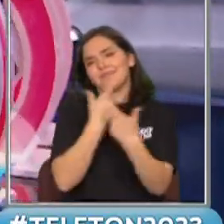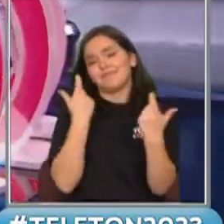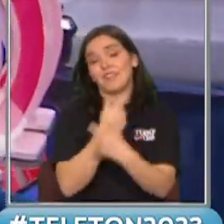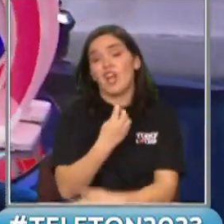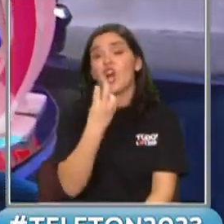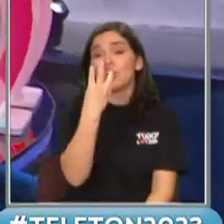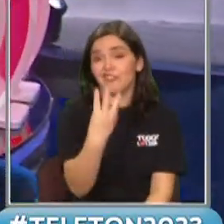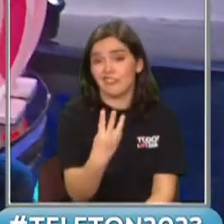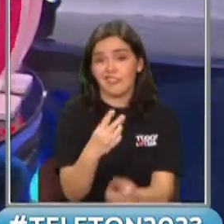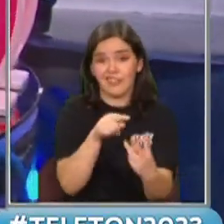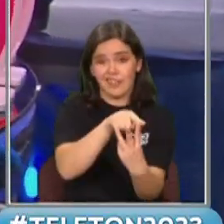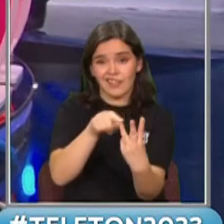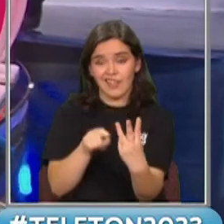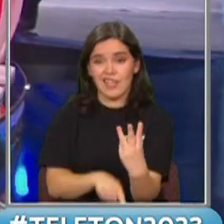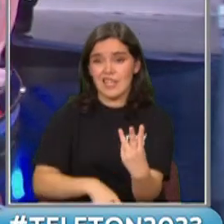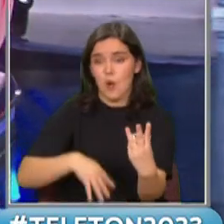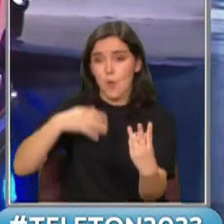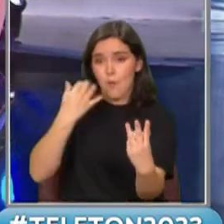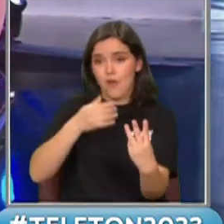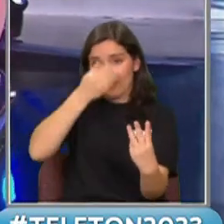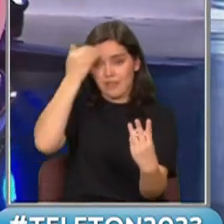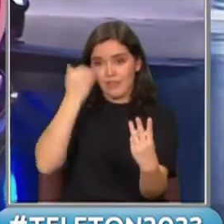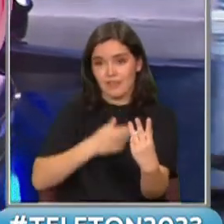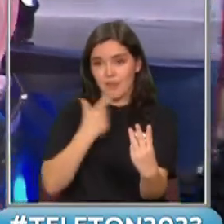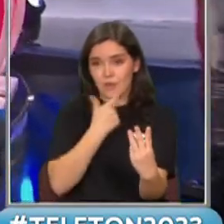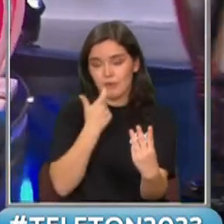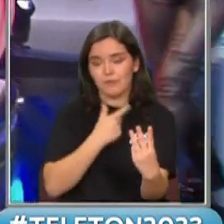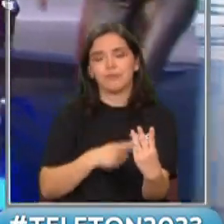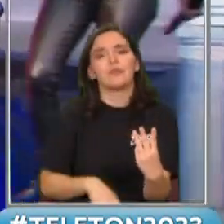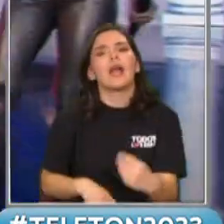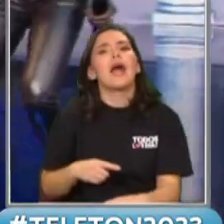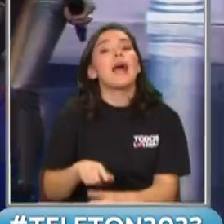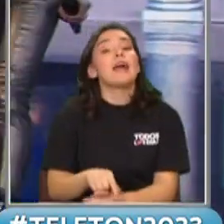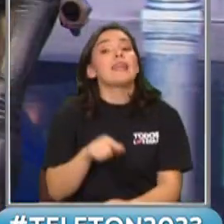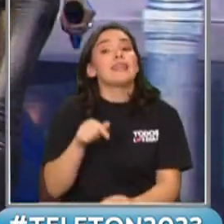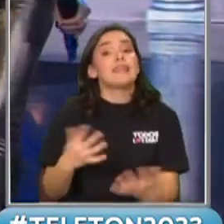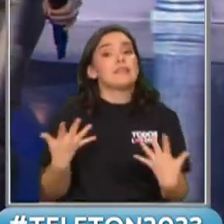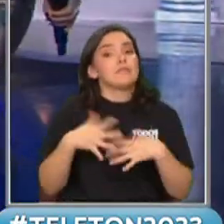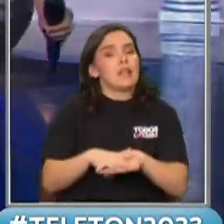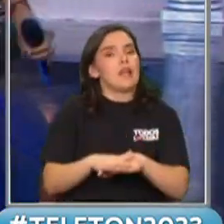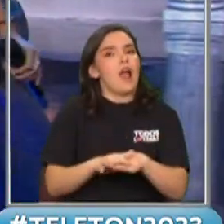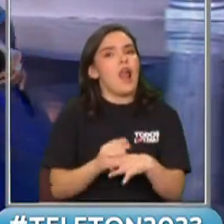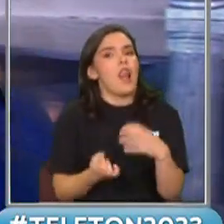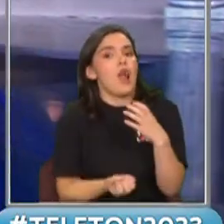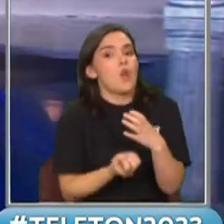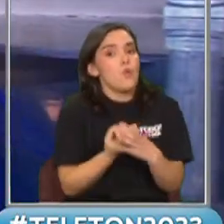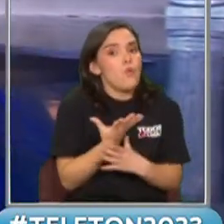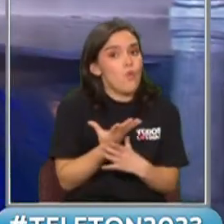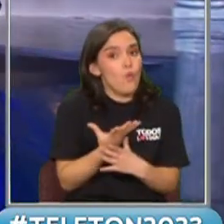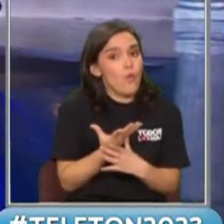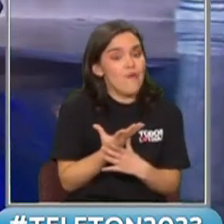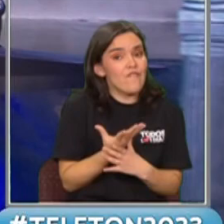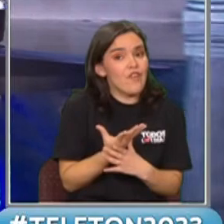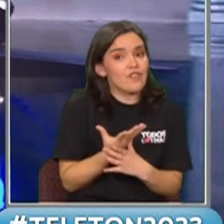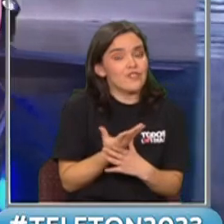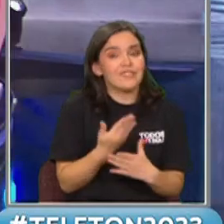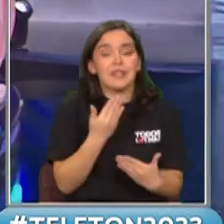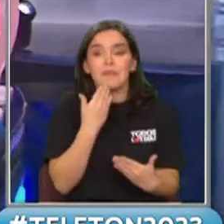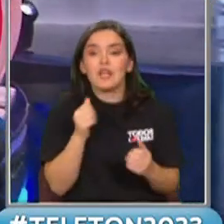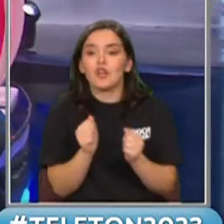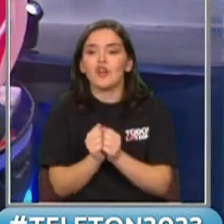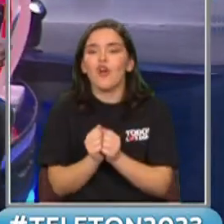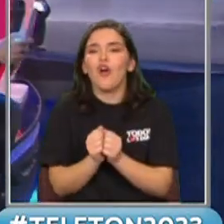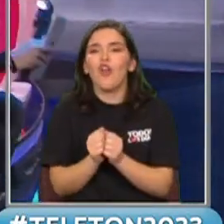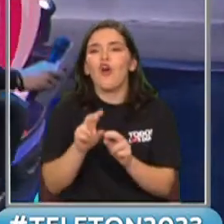tres grandes humoristas pero lo importante también es que todos pongan mucha atención porque acá se mezcla la nueva generación del humor con también con los